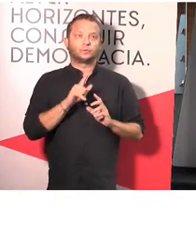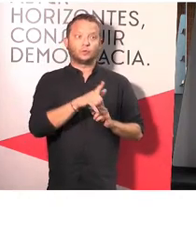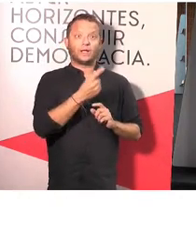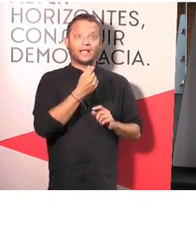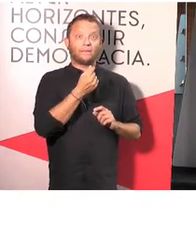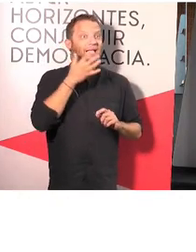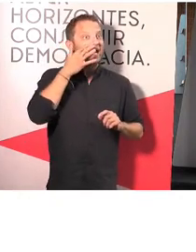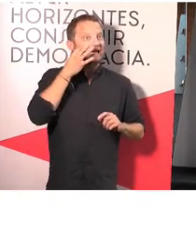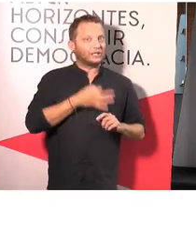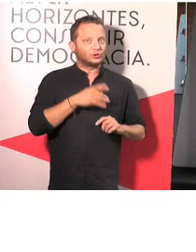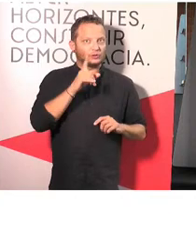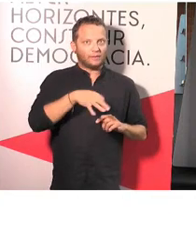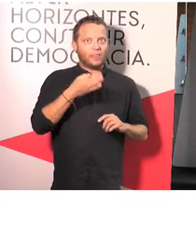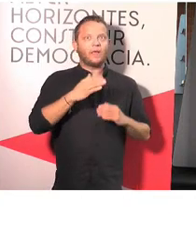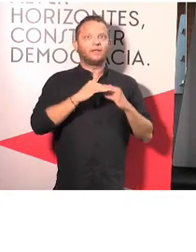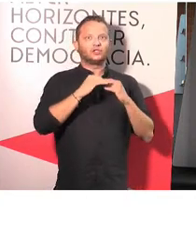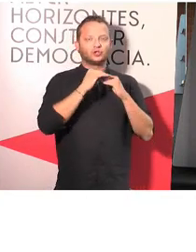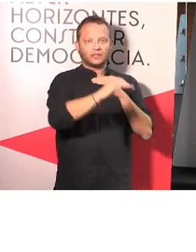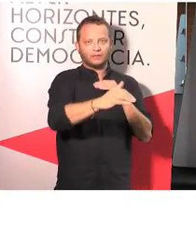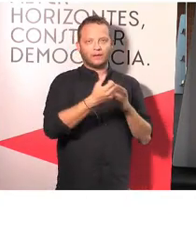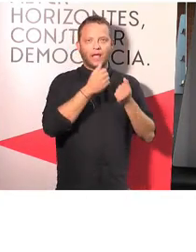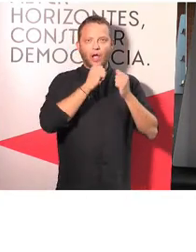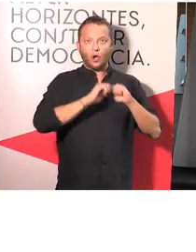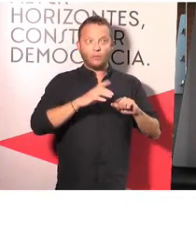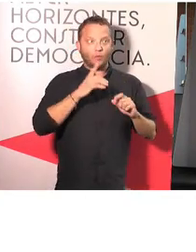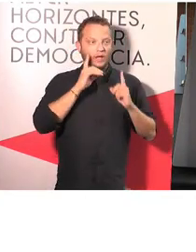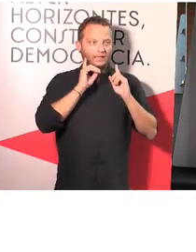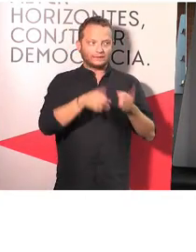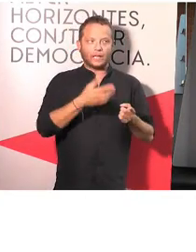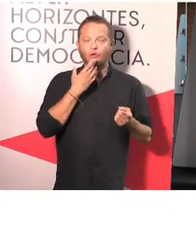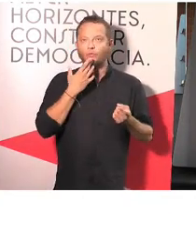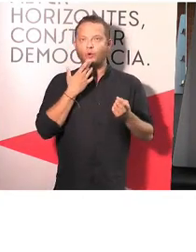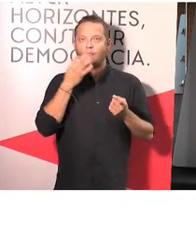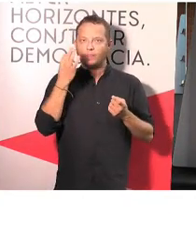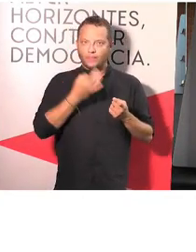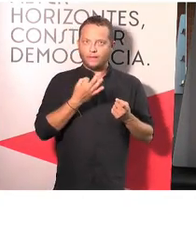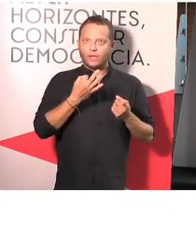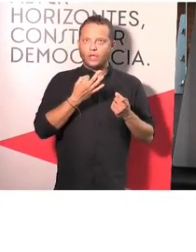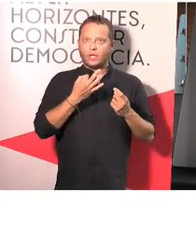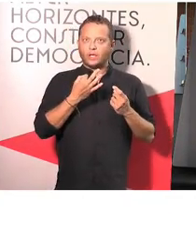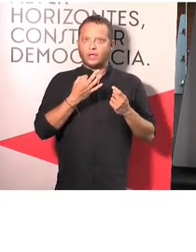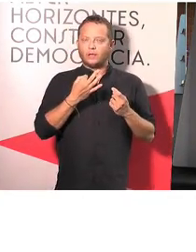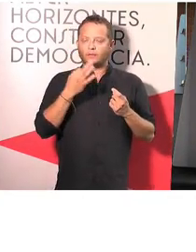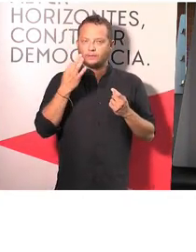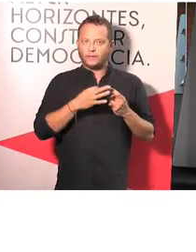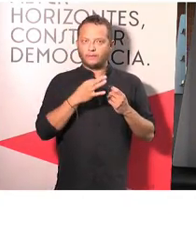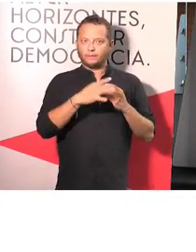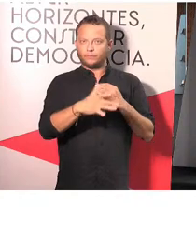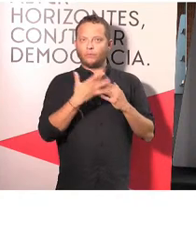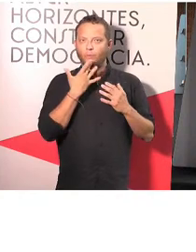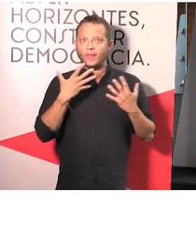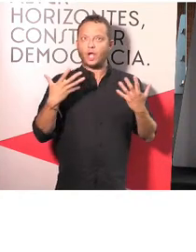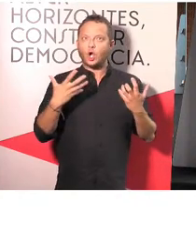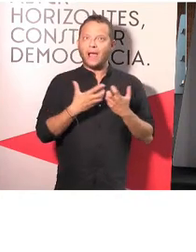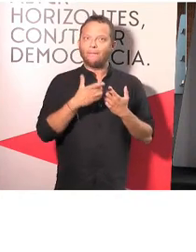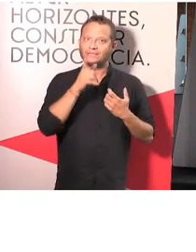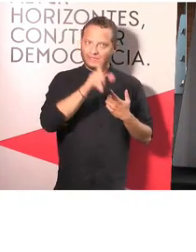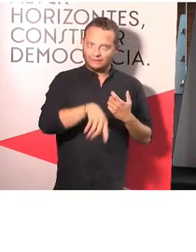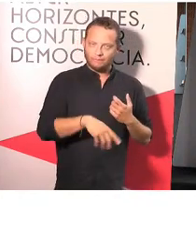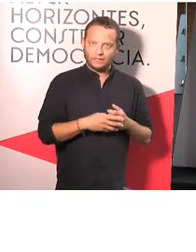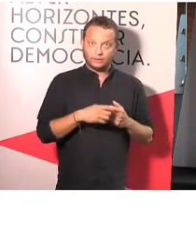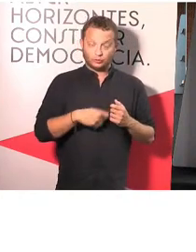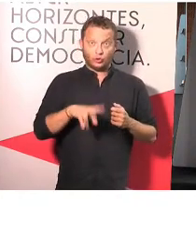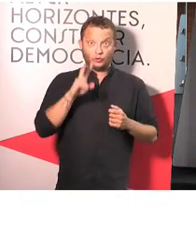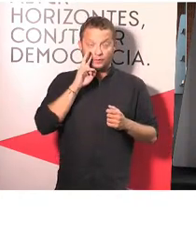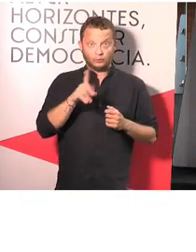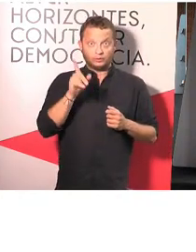capital riesgo también tiene que ser sostenible, aunque sea muy arriesgado, aunque sea muy especulativo, llega un punto que colapsa también. Y esto lo